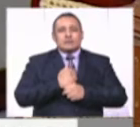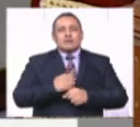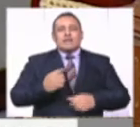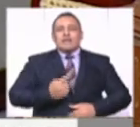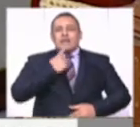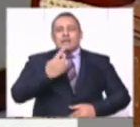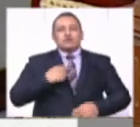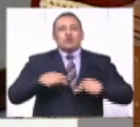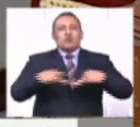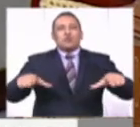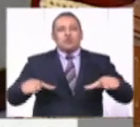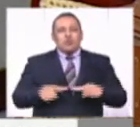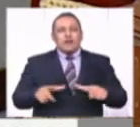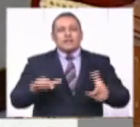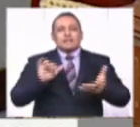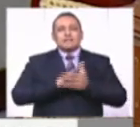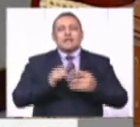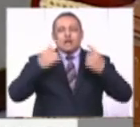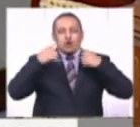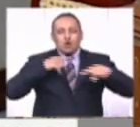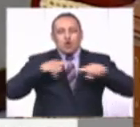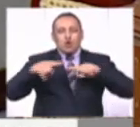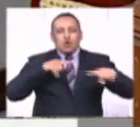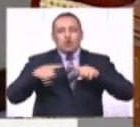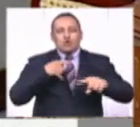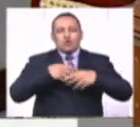son espacios de coordinación